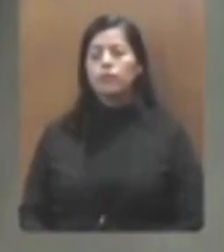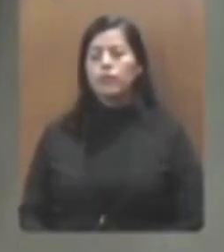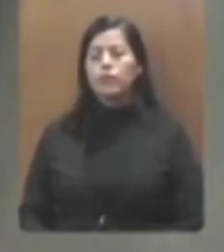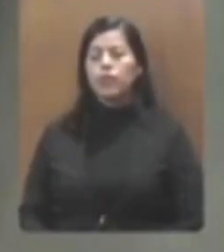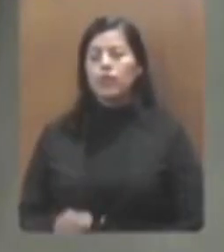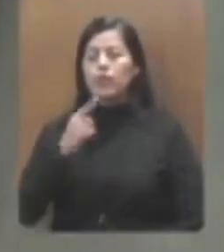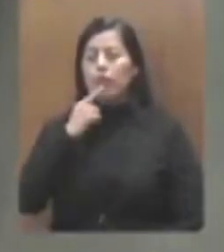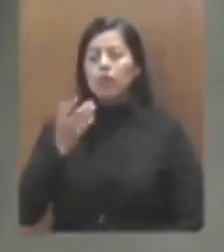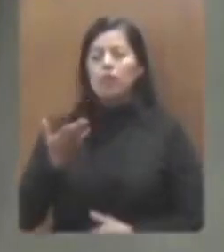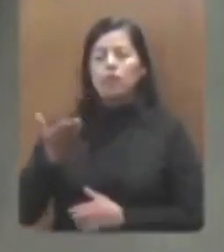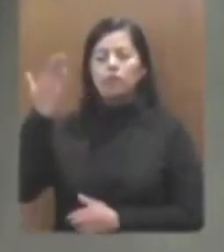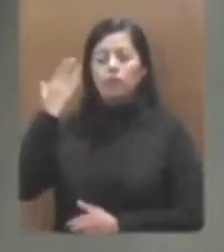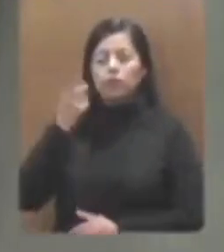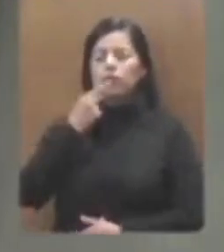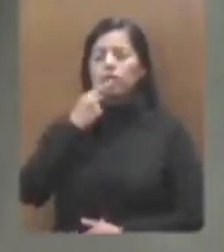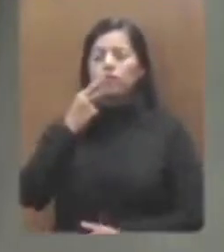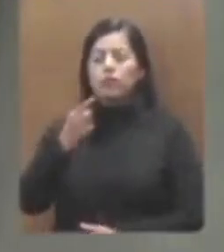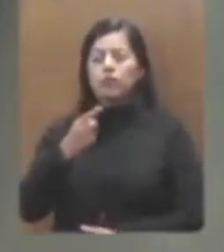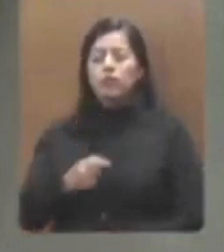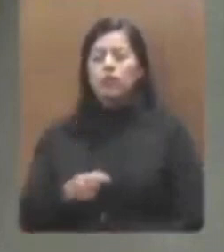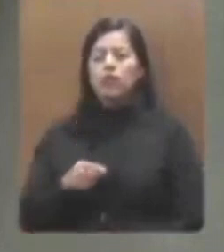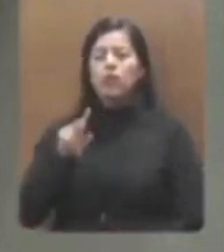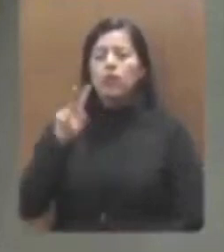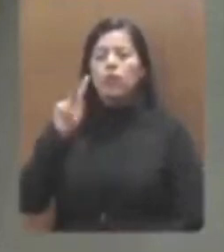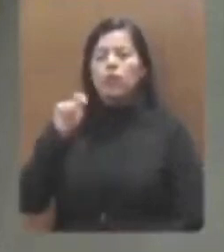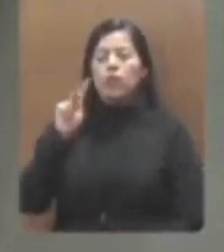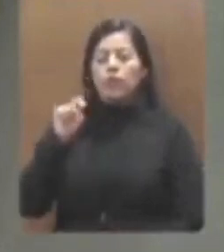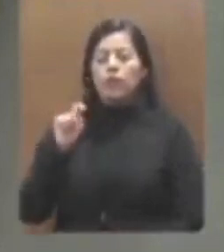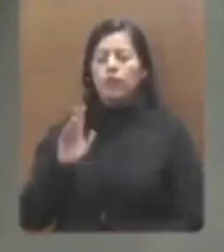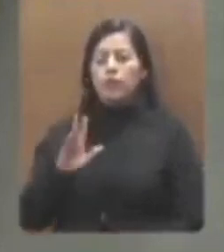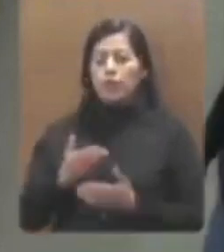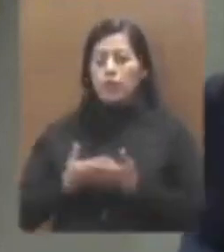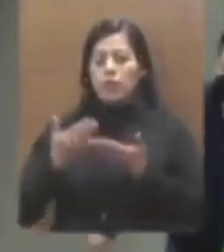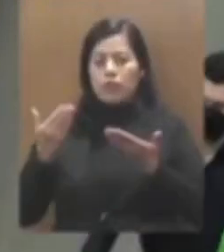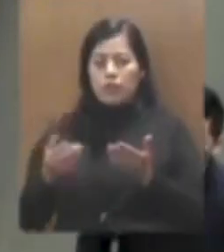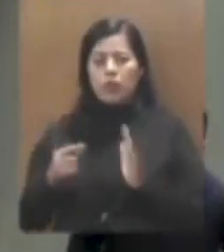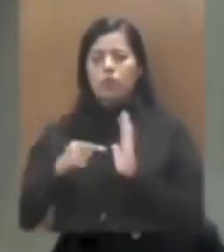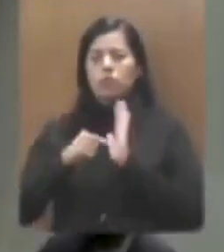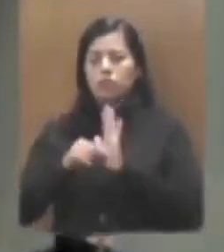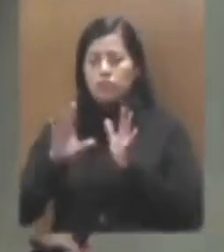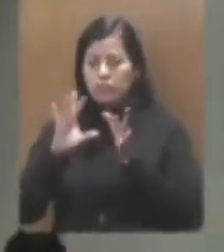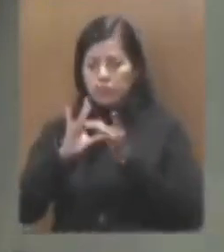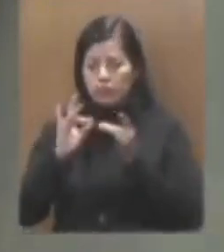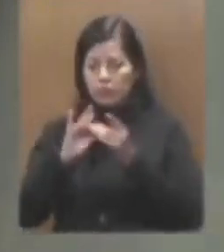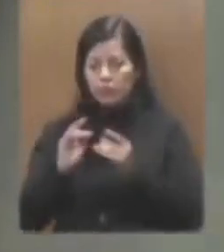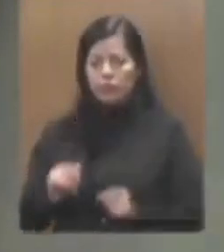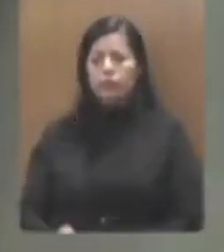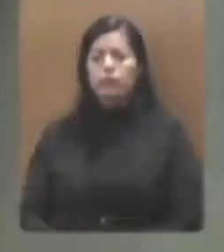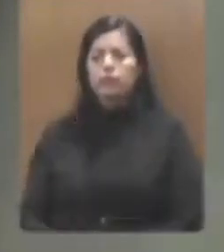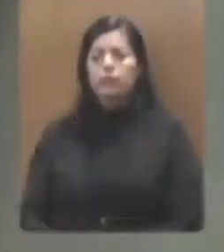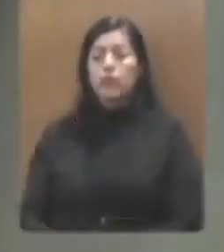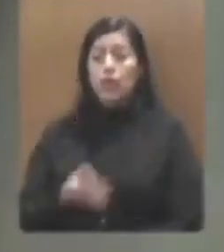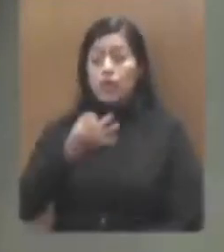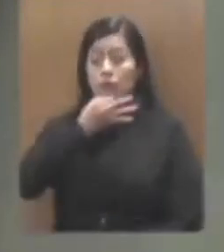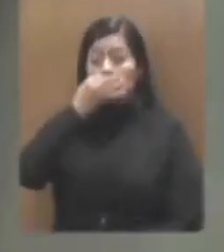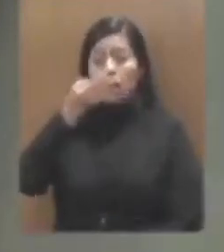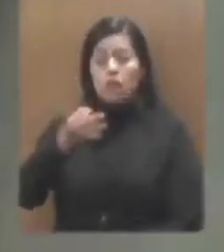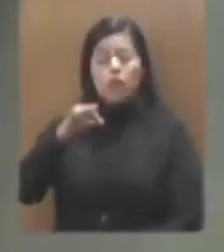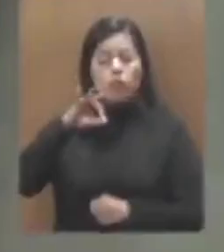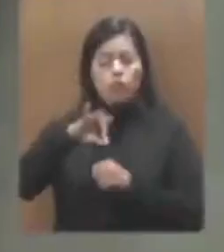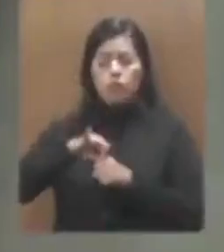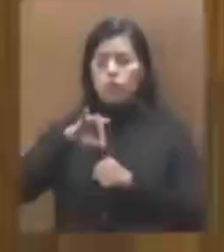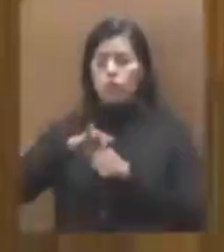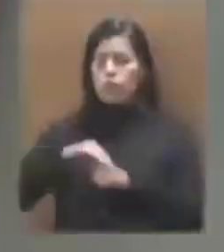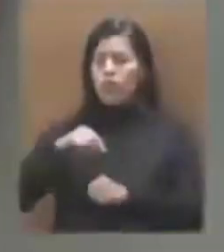decía hace tiempo una telenovela que viene muy al caso el día de hoy quiero informar que no voy a